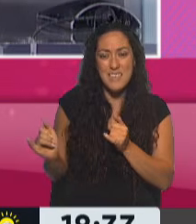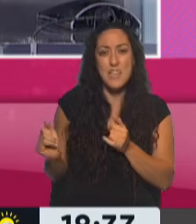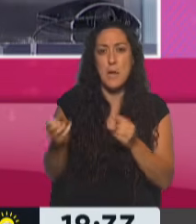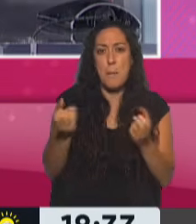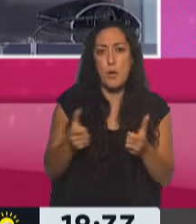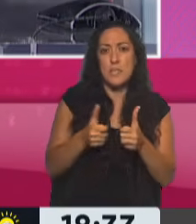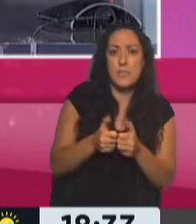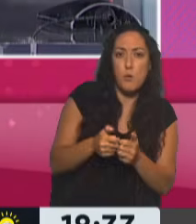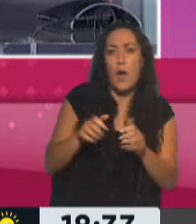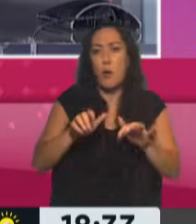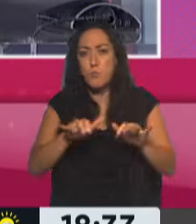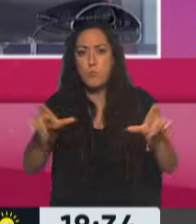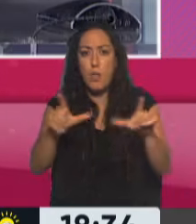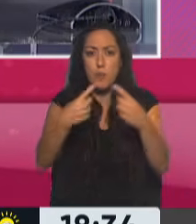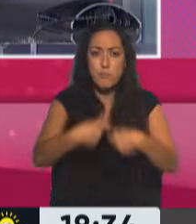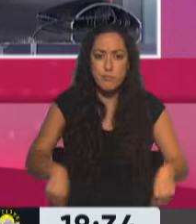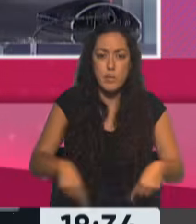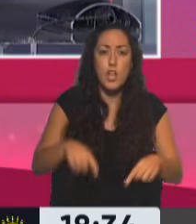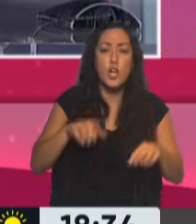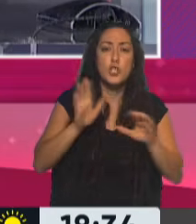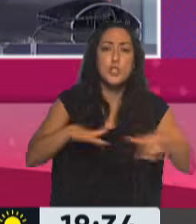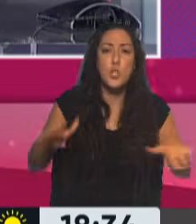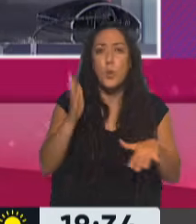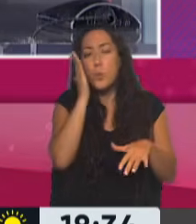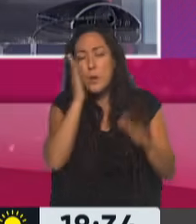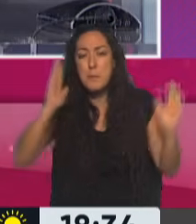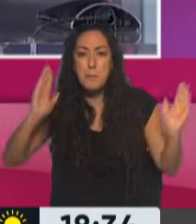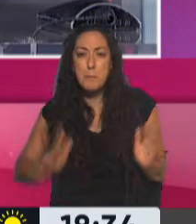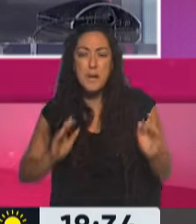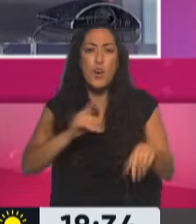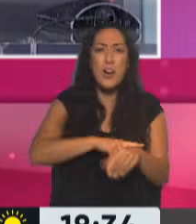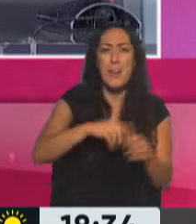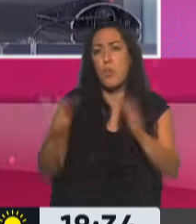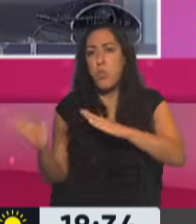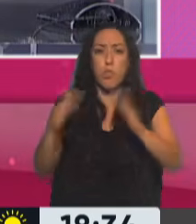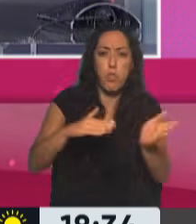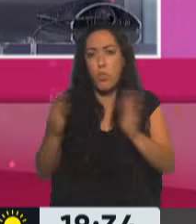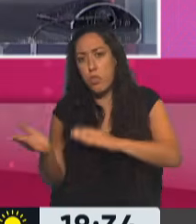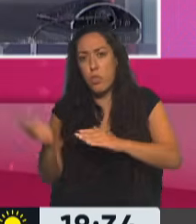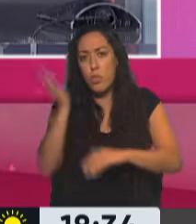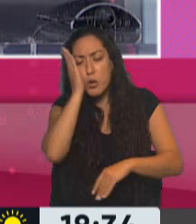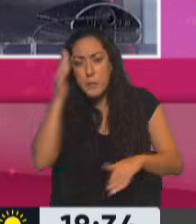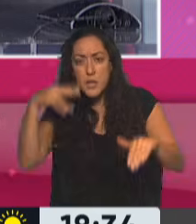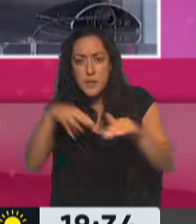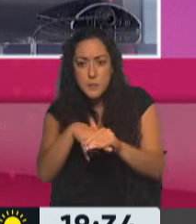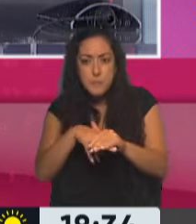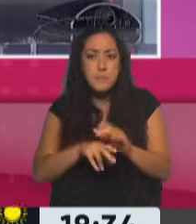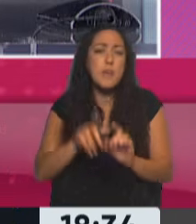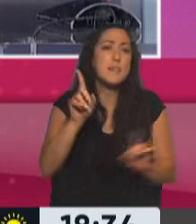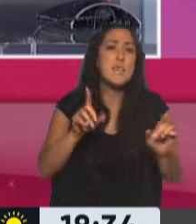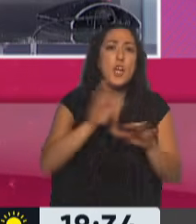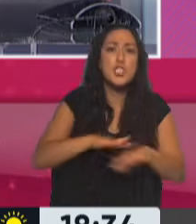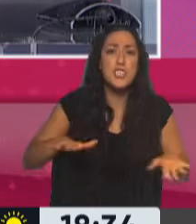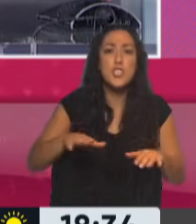los dispositivos tecnológicos. Los chicos duermen menos, los chicos cambian el horario, los chicos se acuestan a la noche con un teléfono y